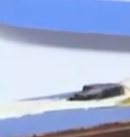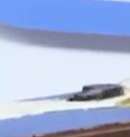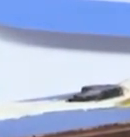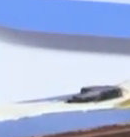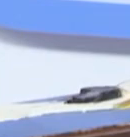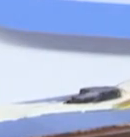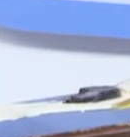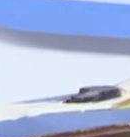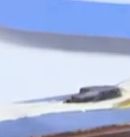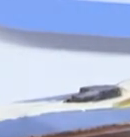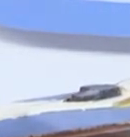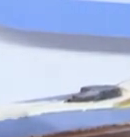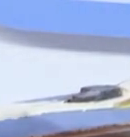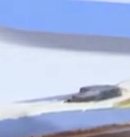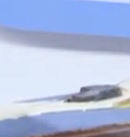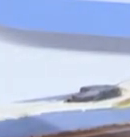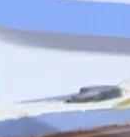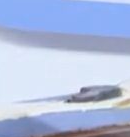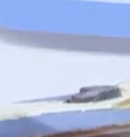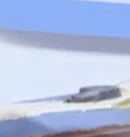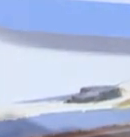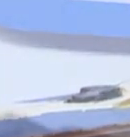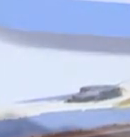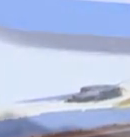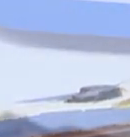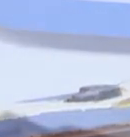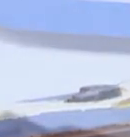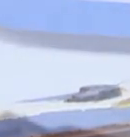por la tierra,